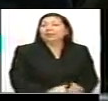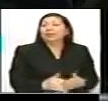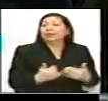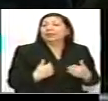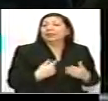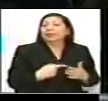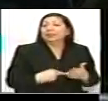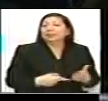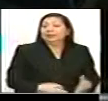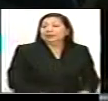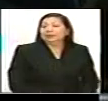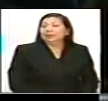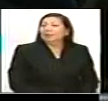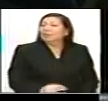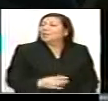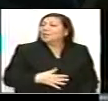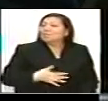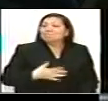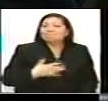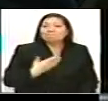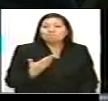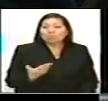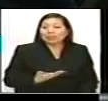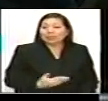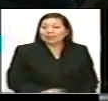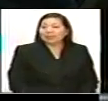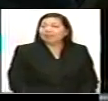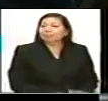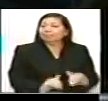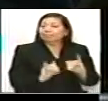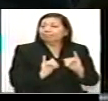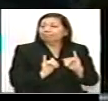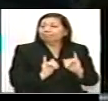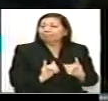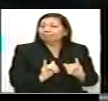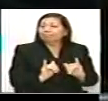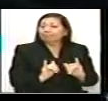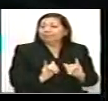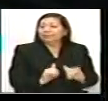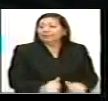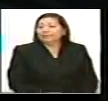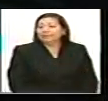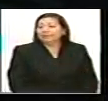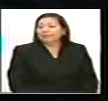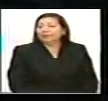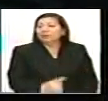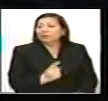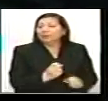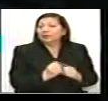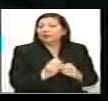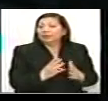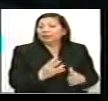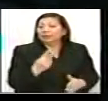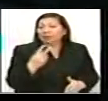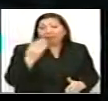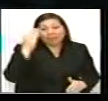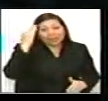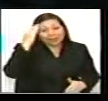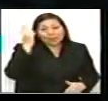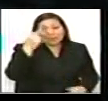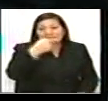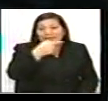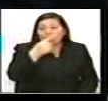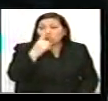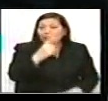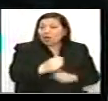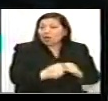tiene que haber data. La data no puede paralizar de funcionarse. Un día, dos días, una semana,